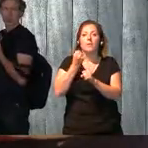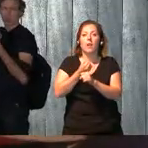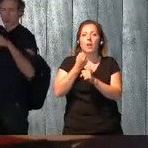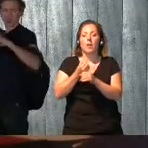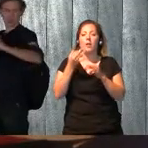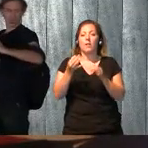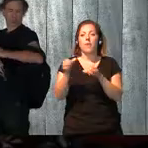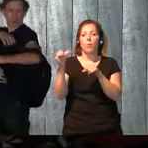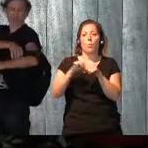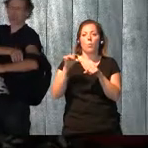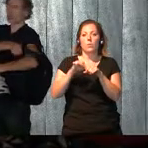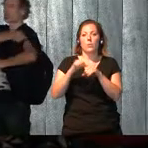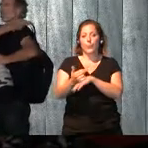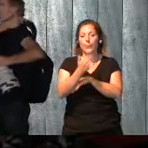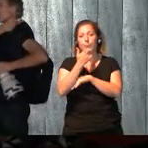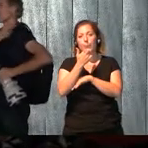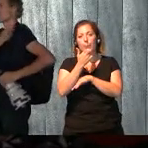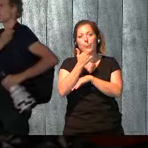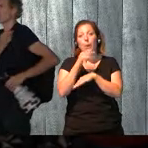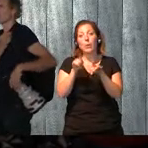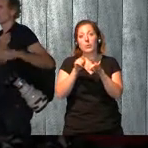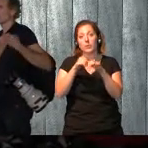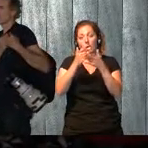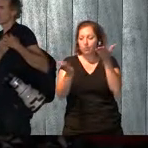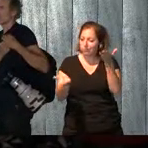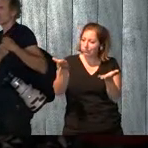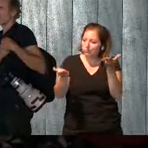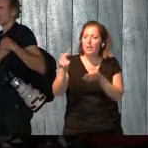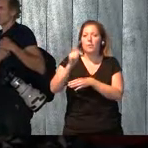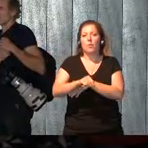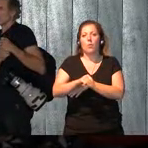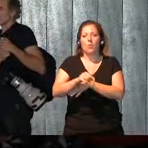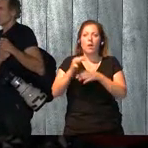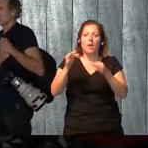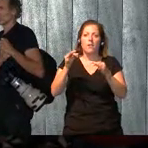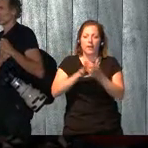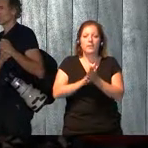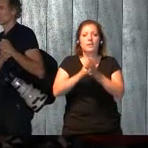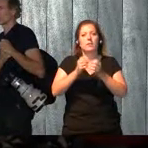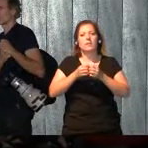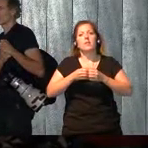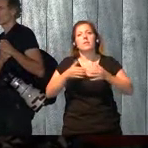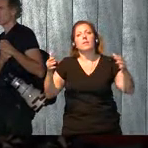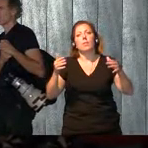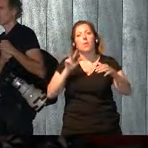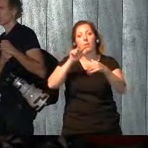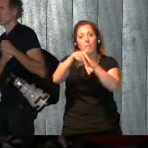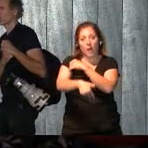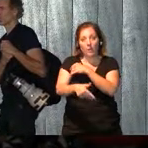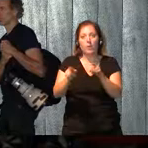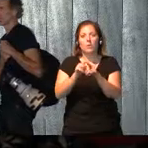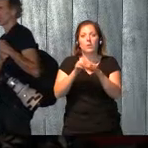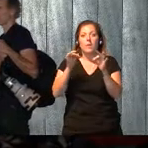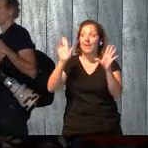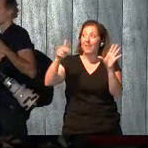la vez que lograr el equilibrio con el desarrollo en sostenibilidad integral y en que a nivel nacional se logre un mejor